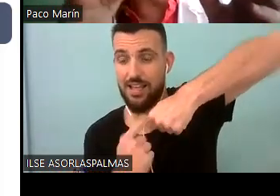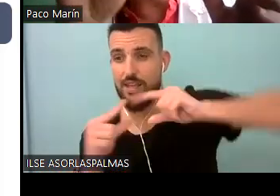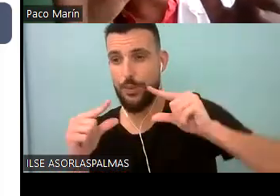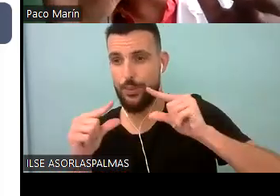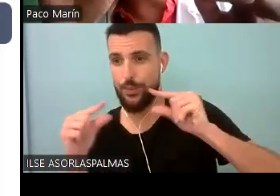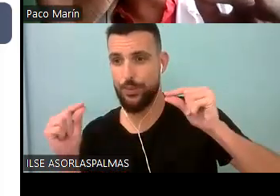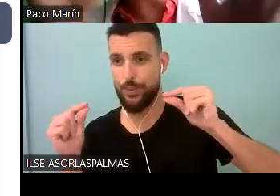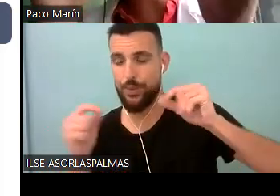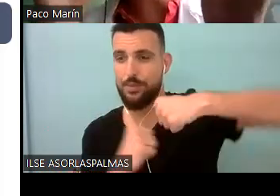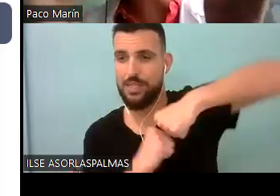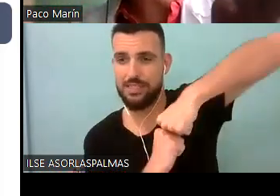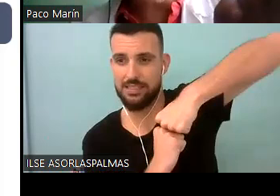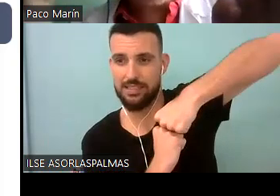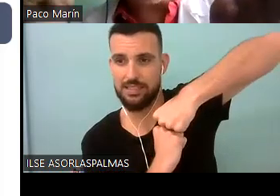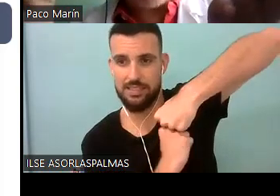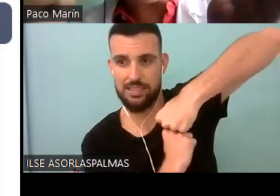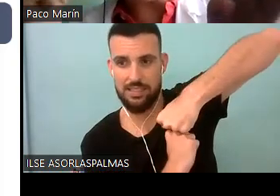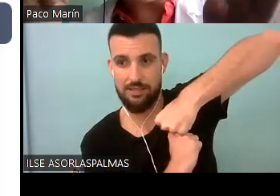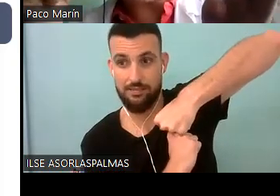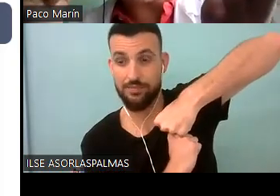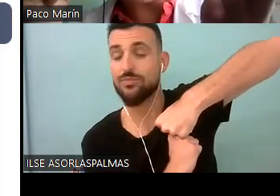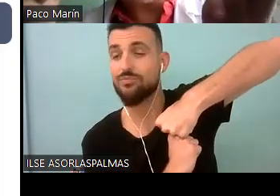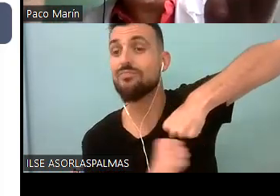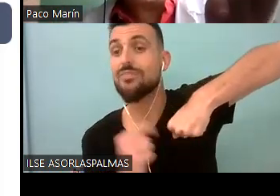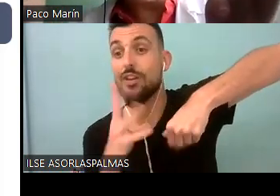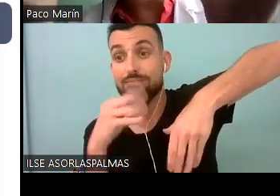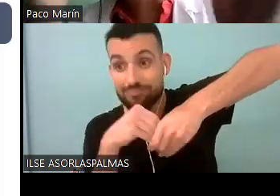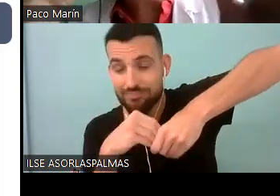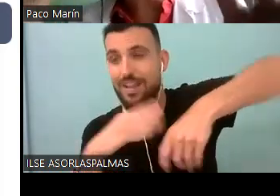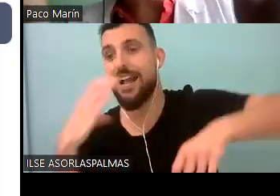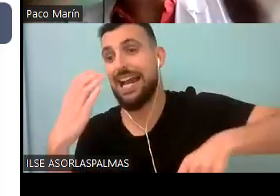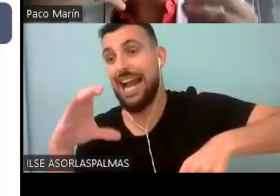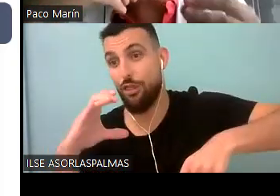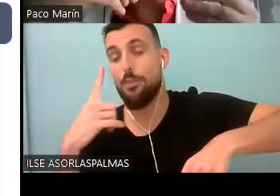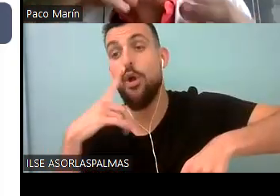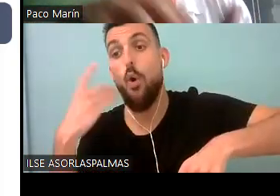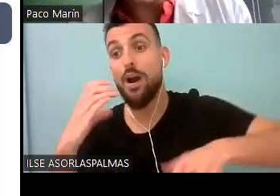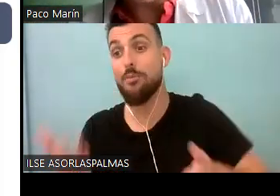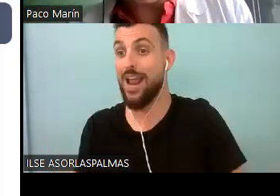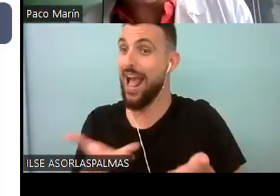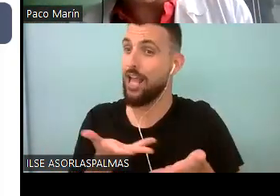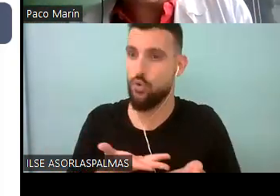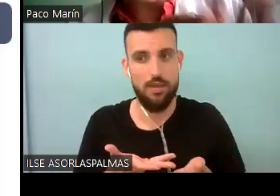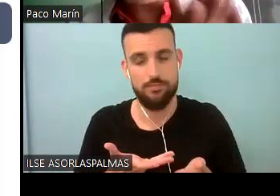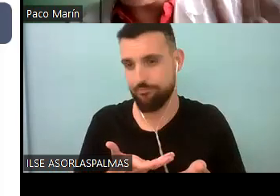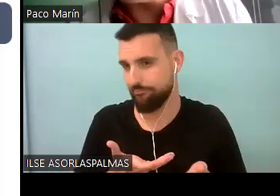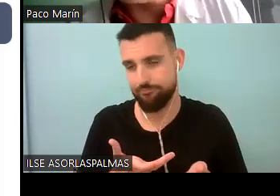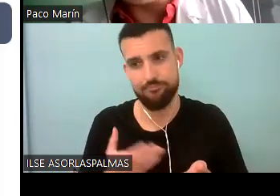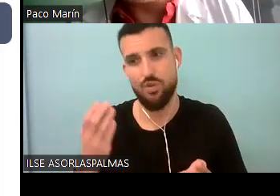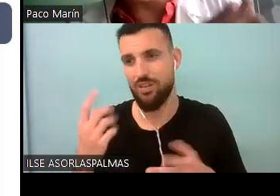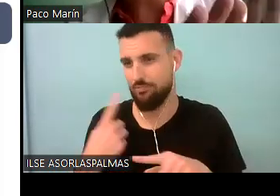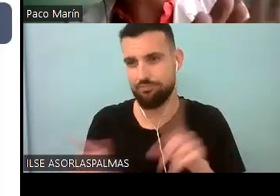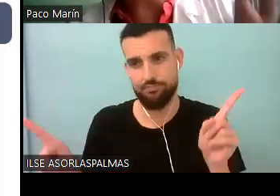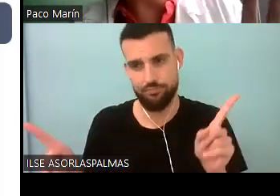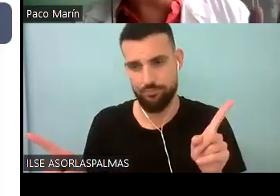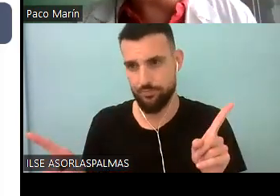desgastes, deformaciones de los huesos que en realidad son depósitos de calcio. Pero no es un calcio que nos vaya a aumentar la densidad mineral ósea, no tiene nada que ver.